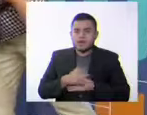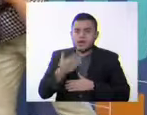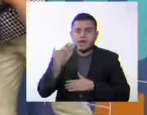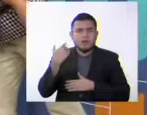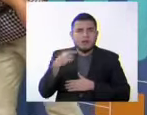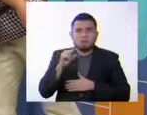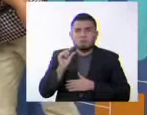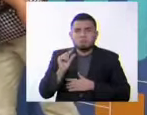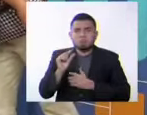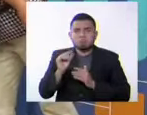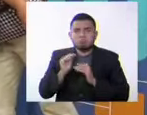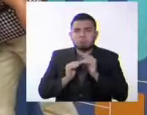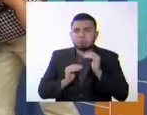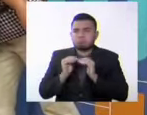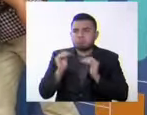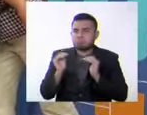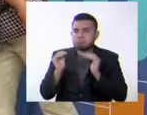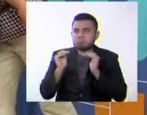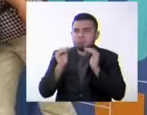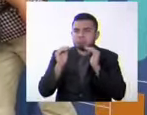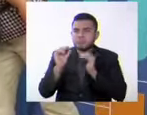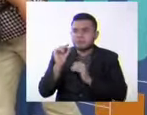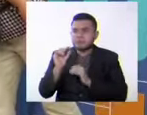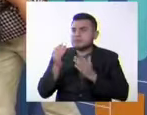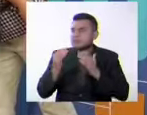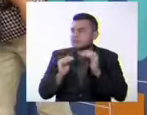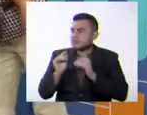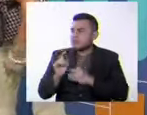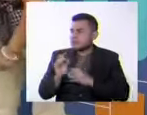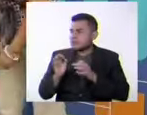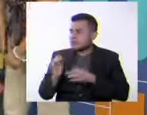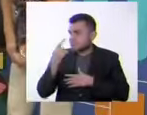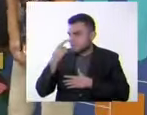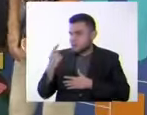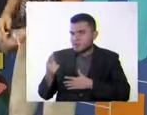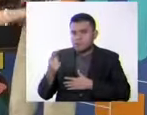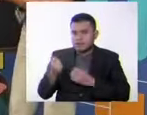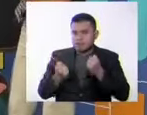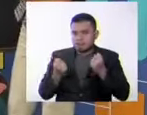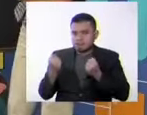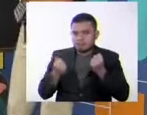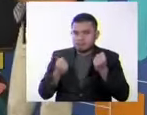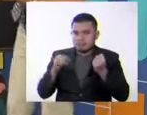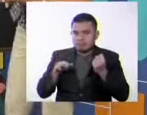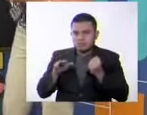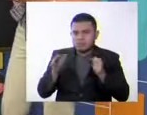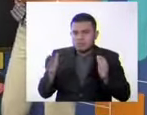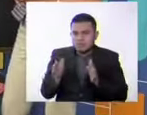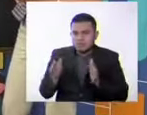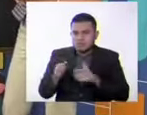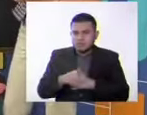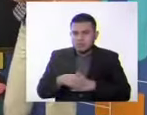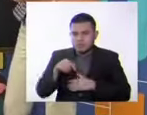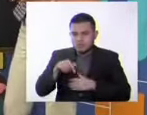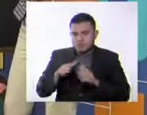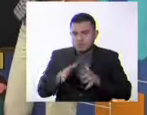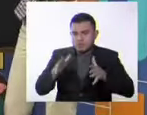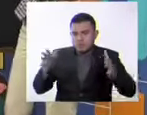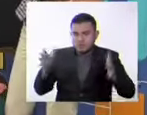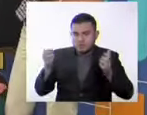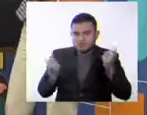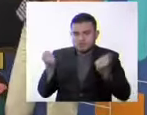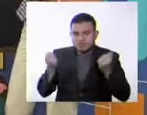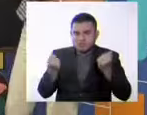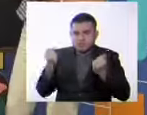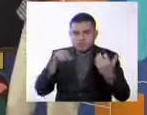edificios, mira, se mira, igual si te fijas el bulevar es más pequeño. Muy bien.